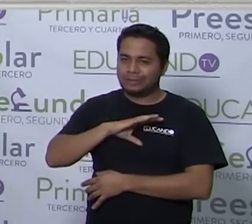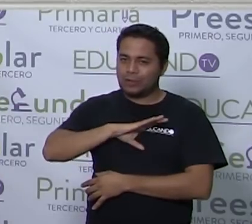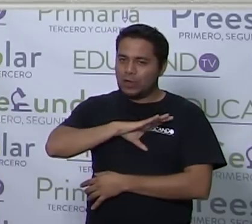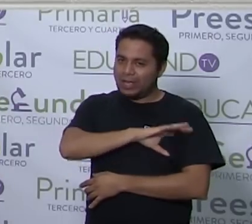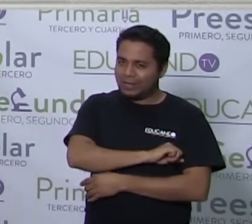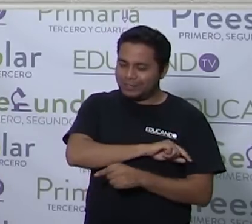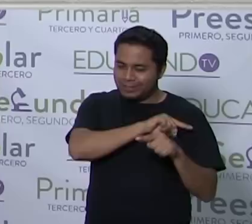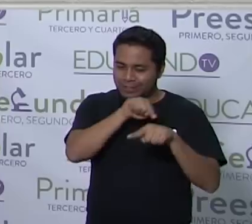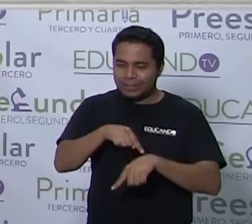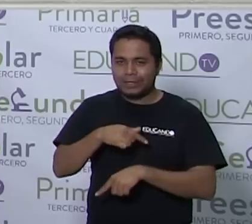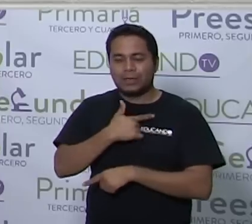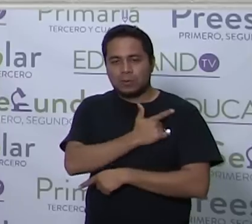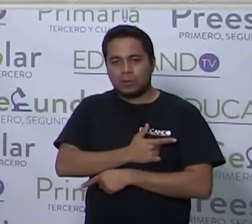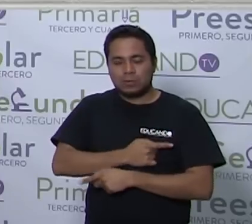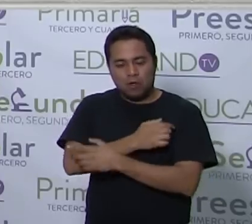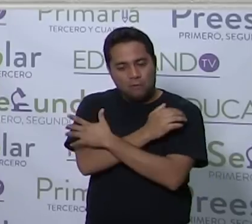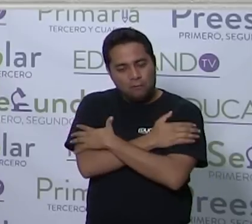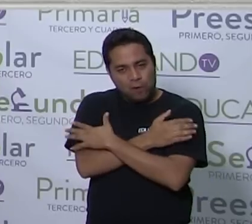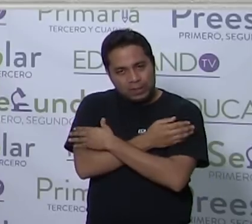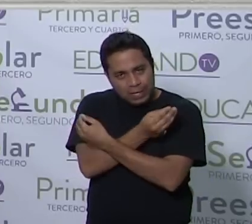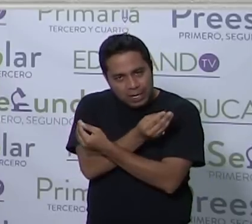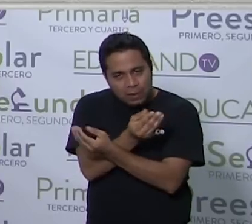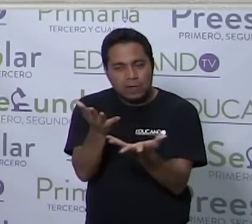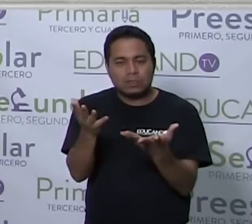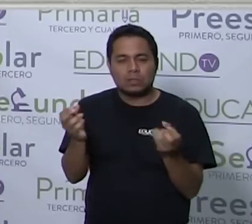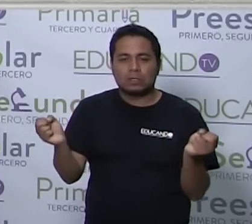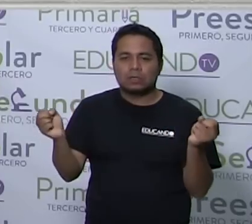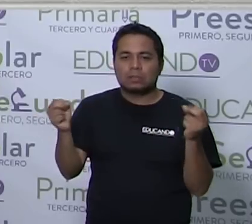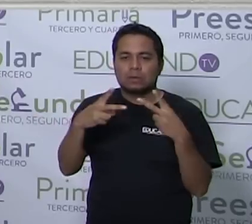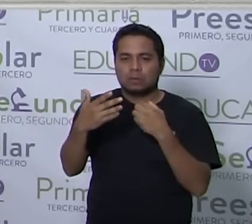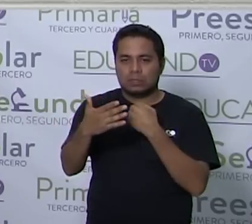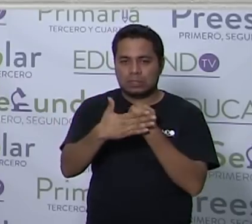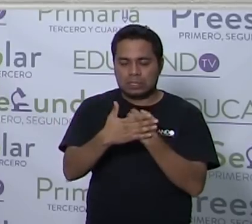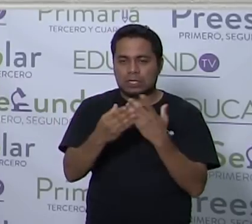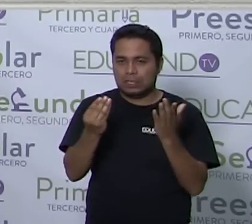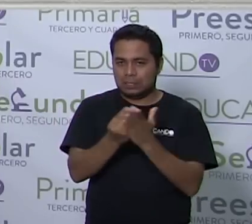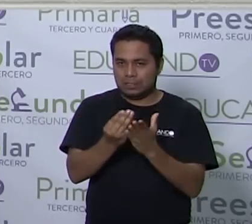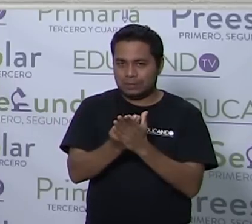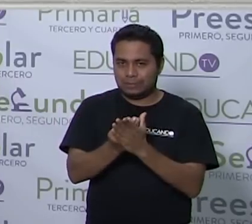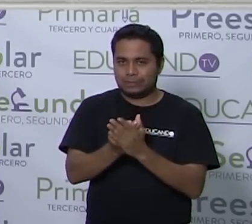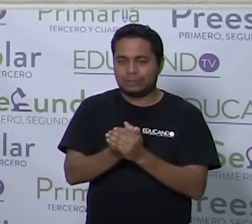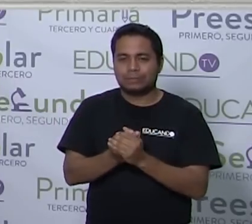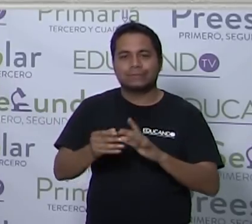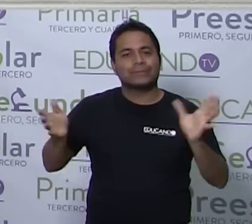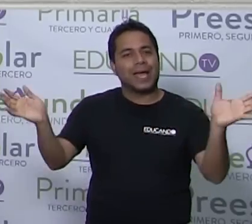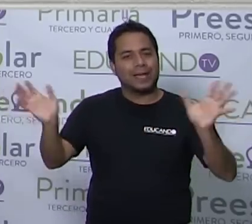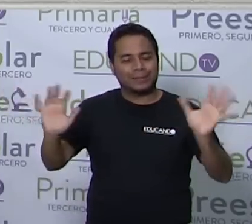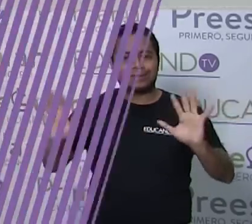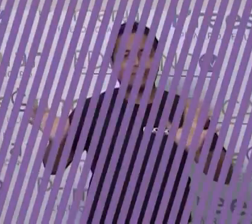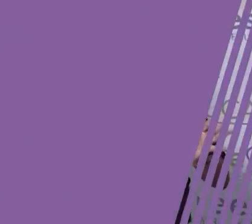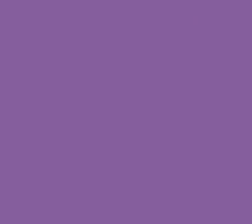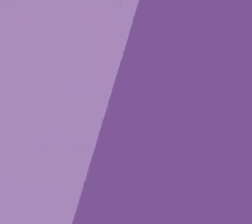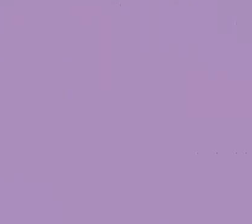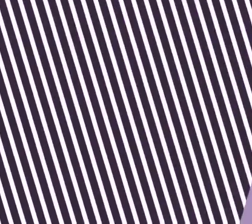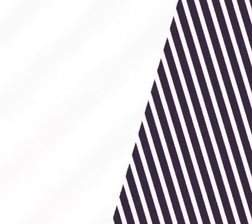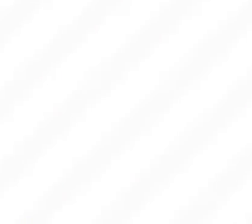ustedes. Les envío un fuerte abrazo y nos vemos en la próxima sesión. Hasta pronto.